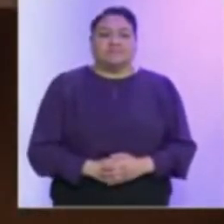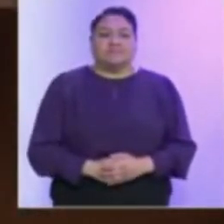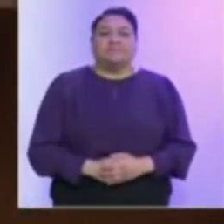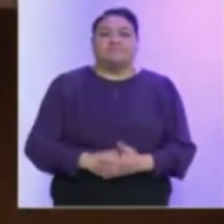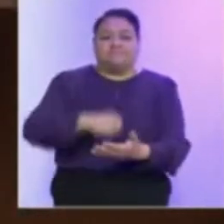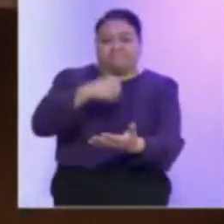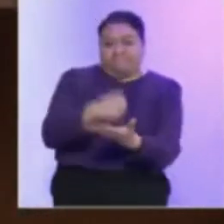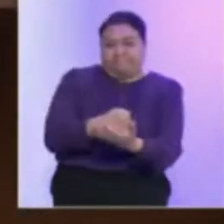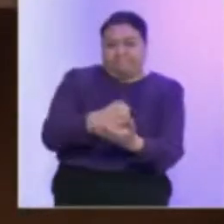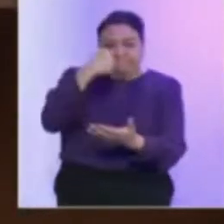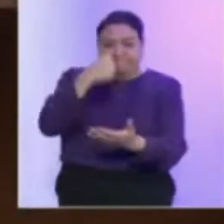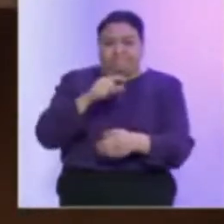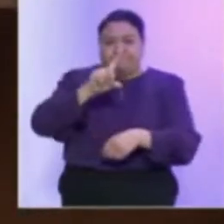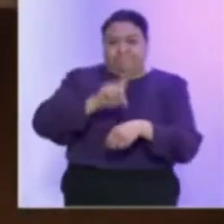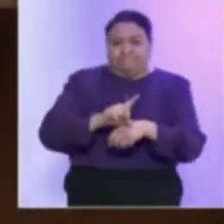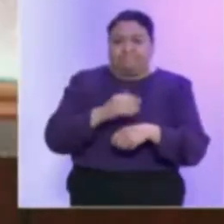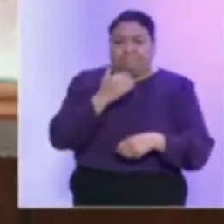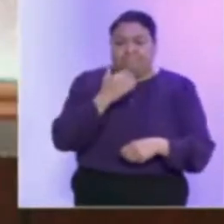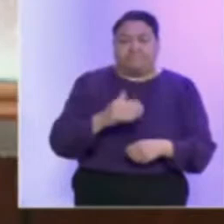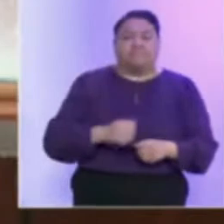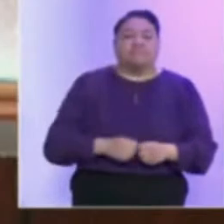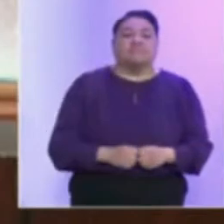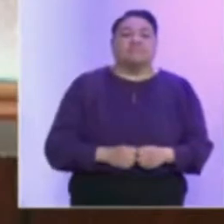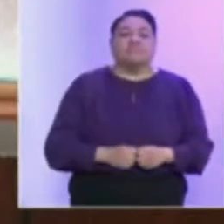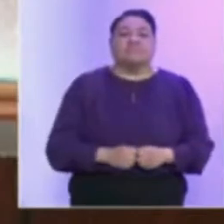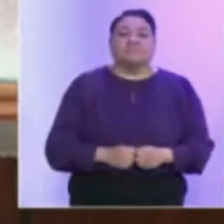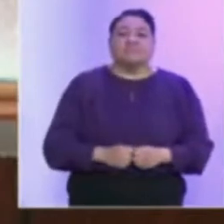Se aprueba el orden del día.